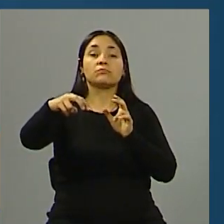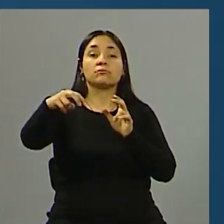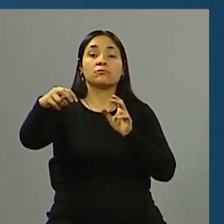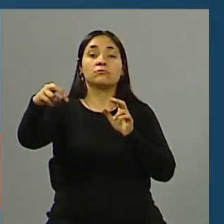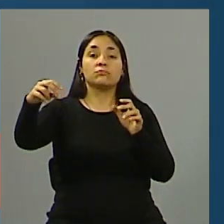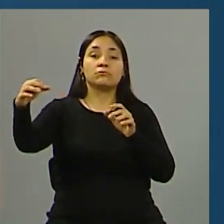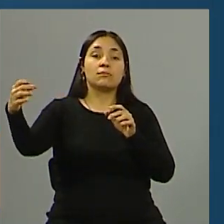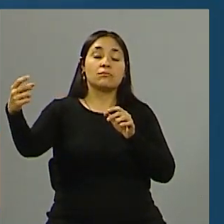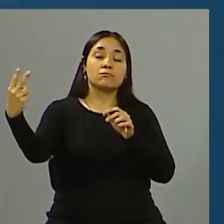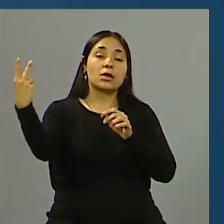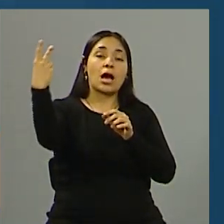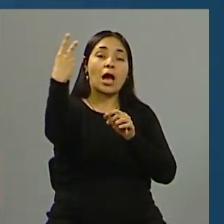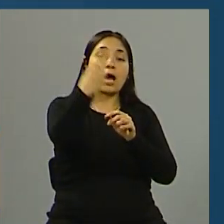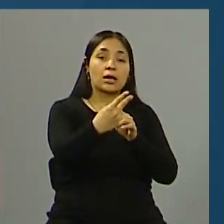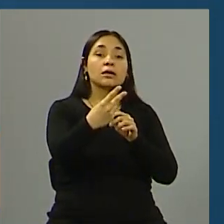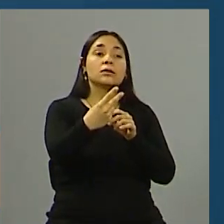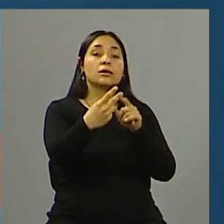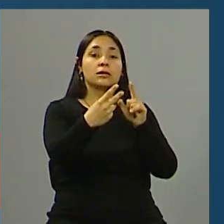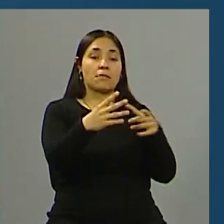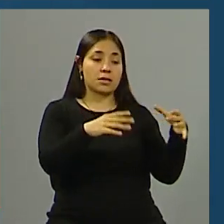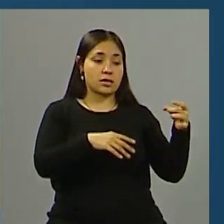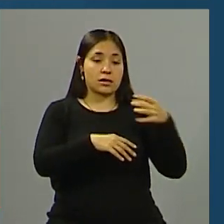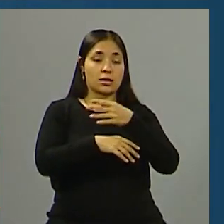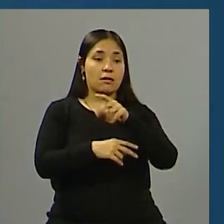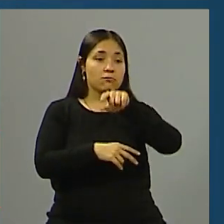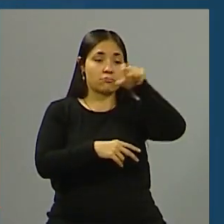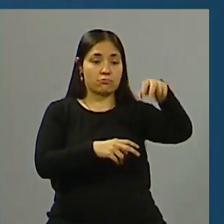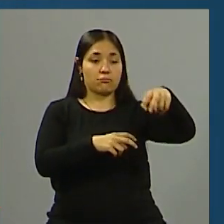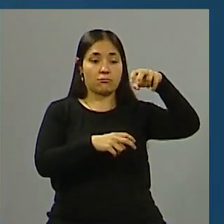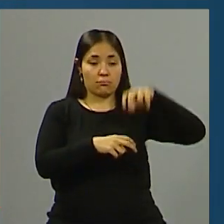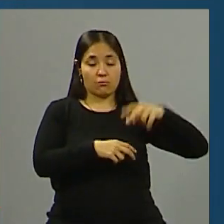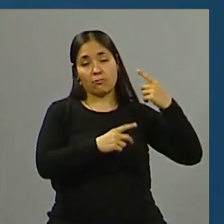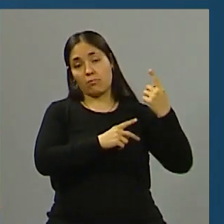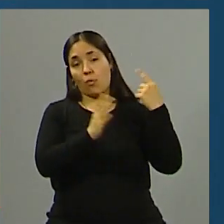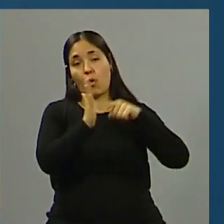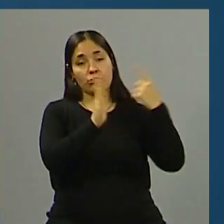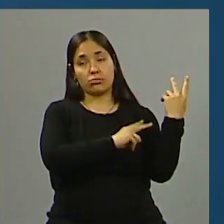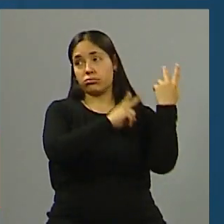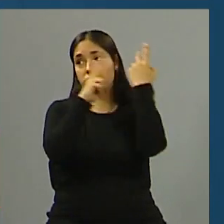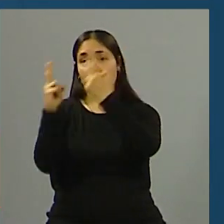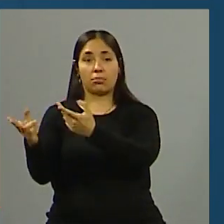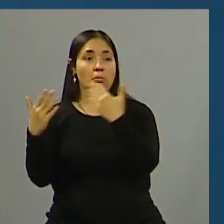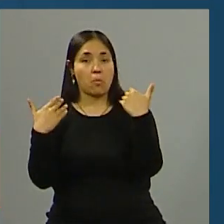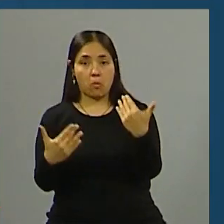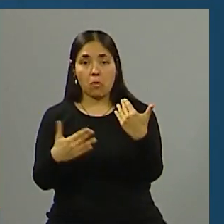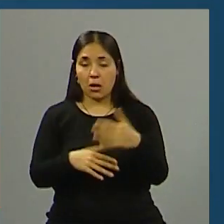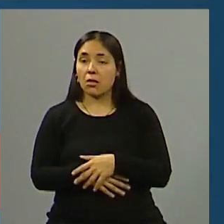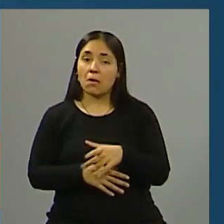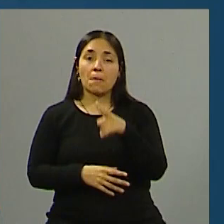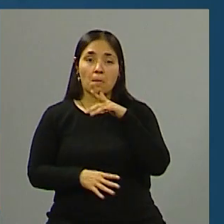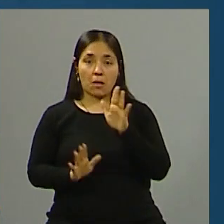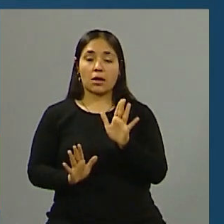Retiro, o viceversa, y eso nos parece que es una iniciativa